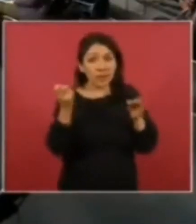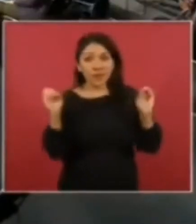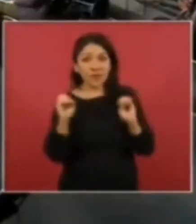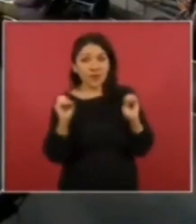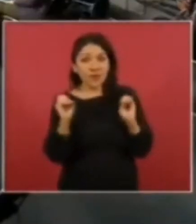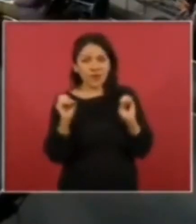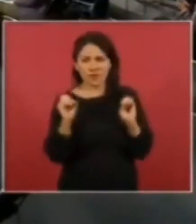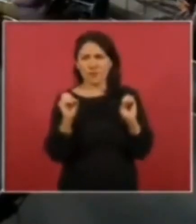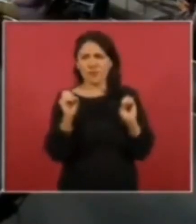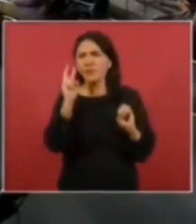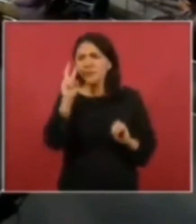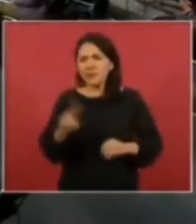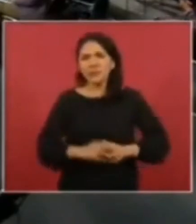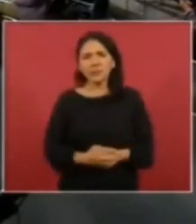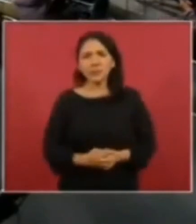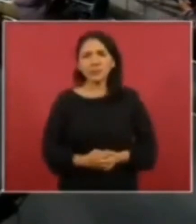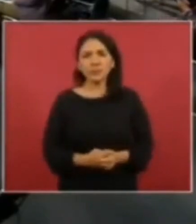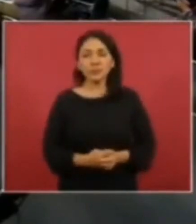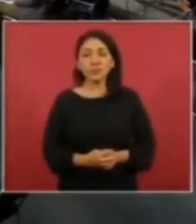A ver...